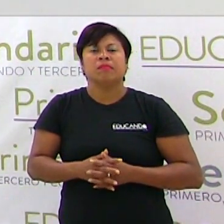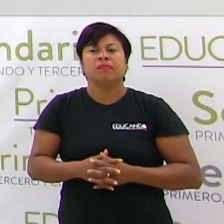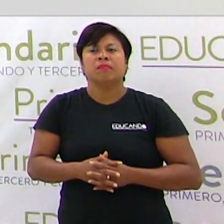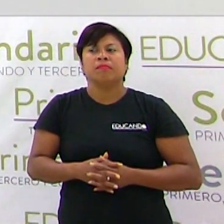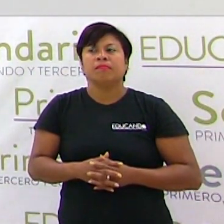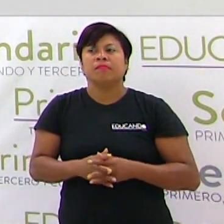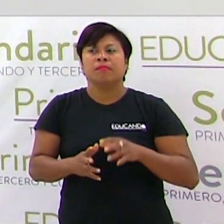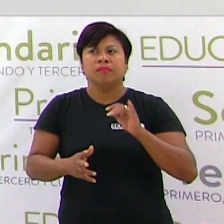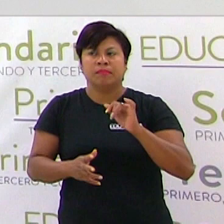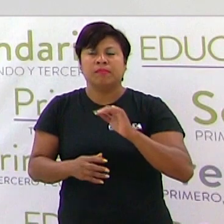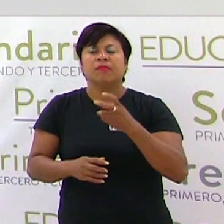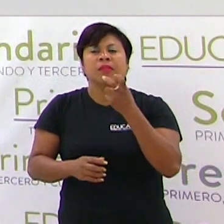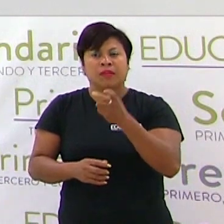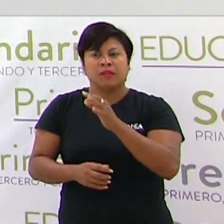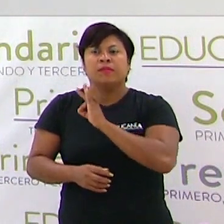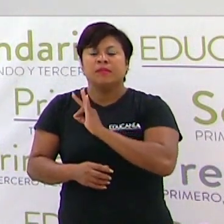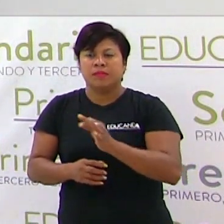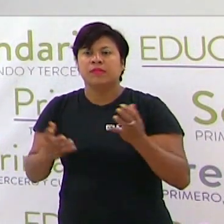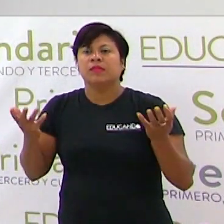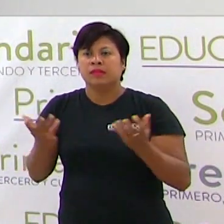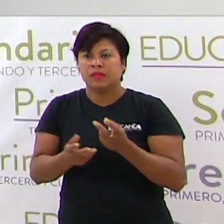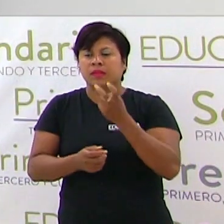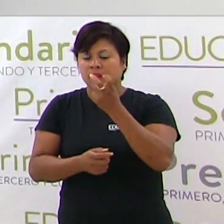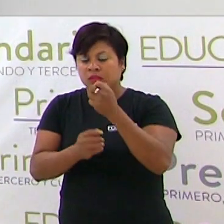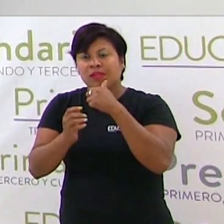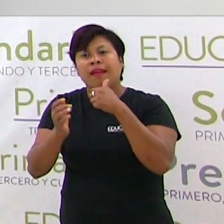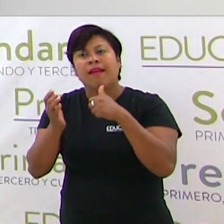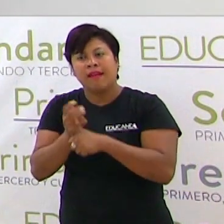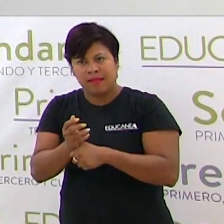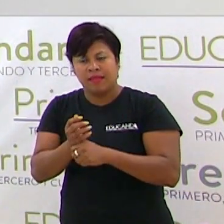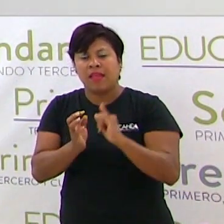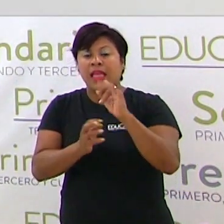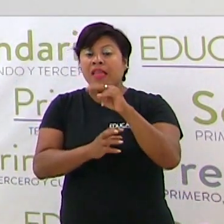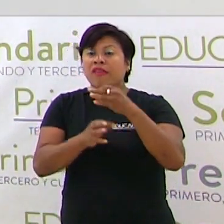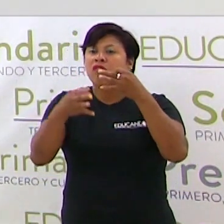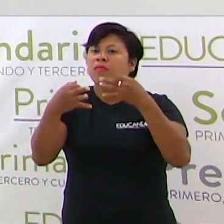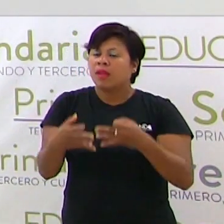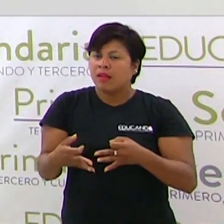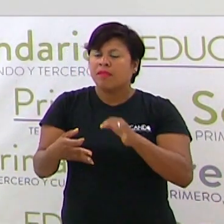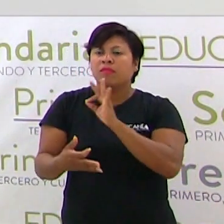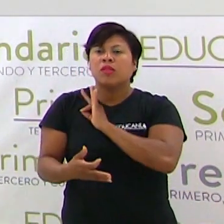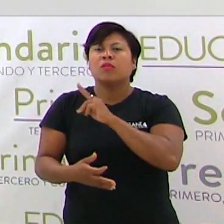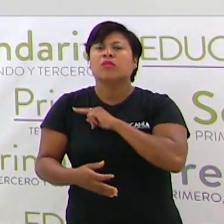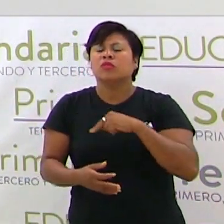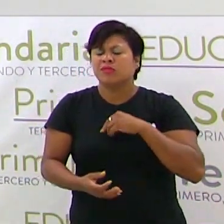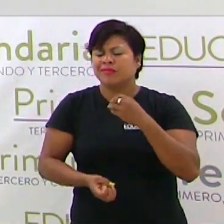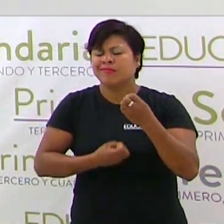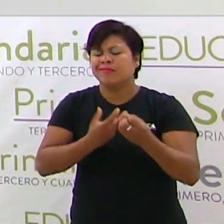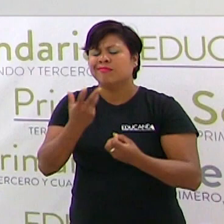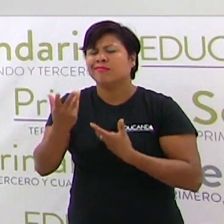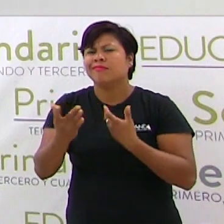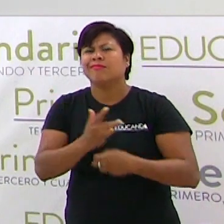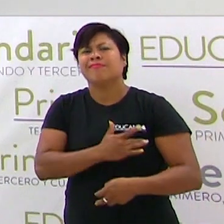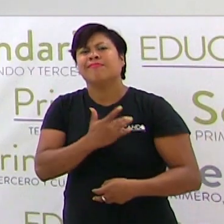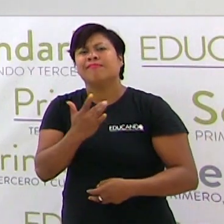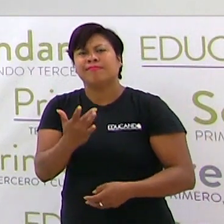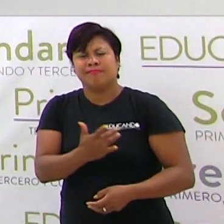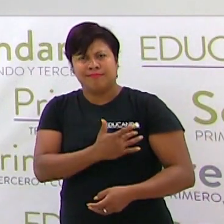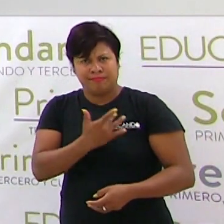¿sí? Eso es lo que podemos hacer en una carta informal. Podemos expresar nuestros